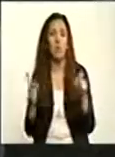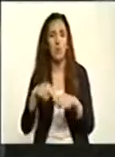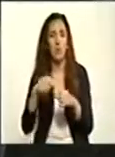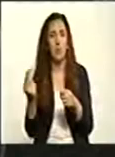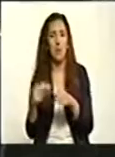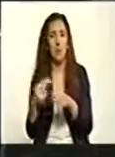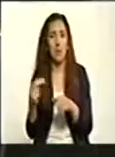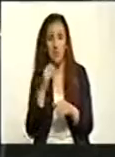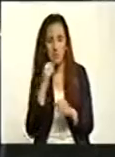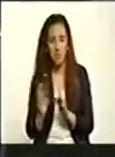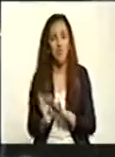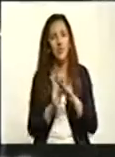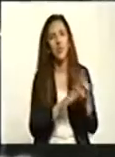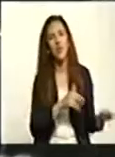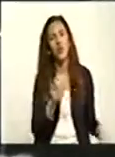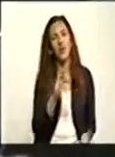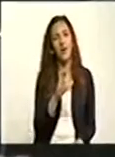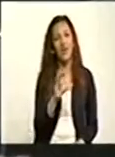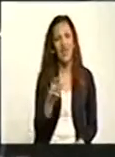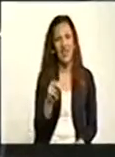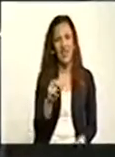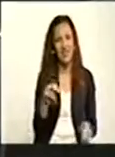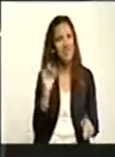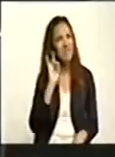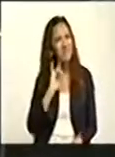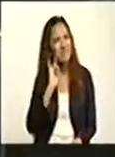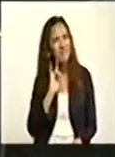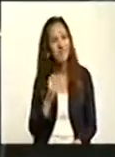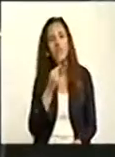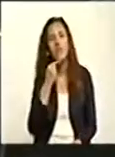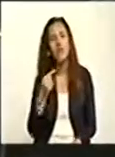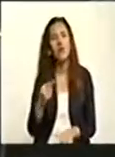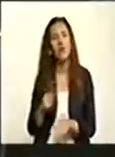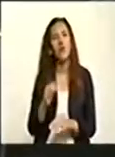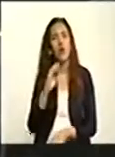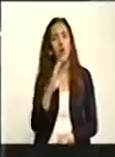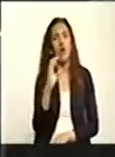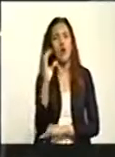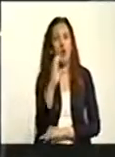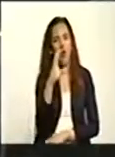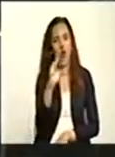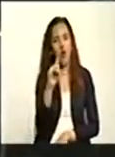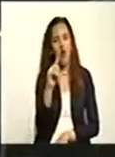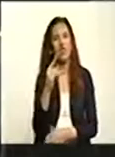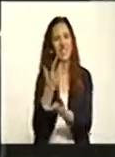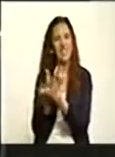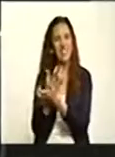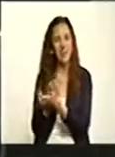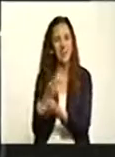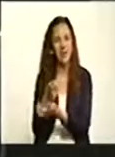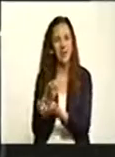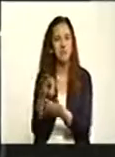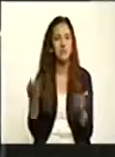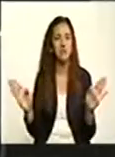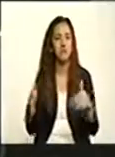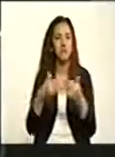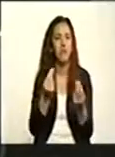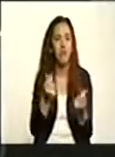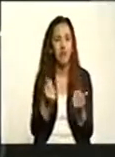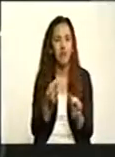Radio. Conciencia va a tener que cerrarse por falta de presupuesto. RCN